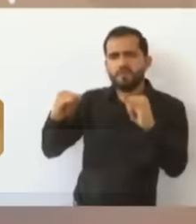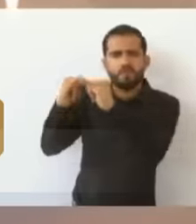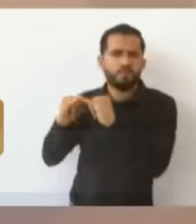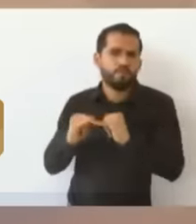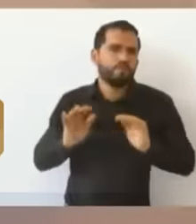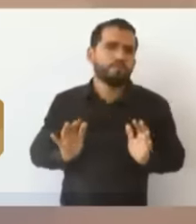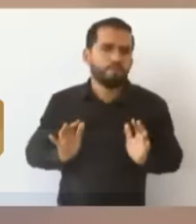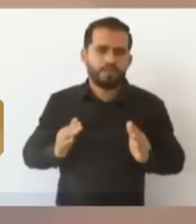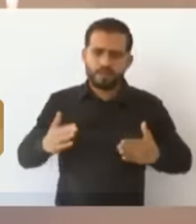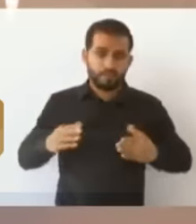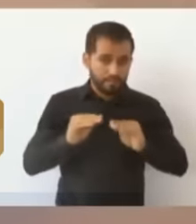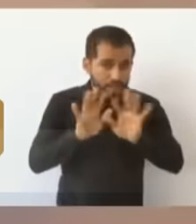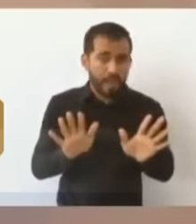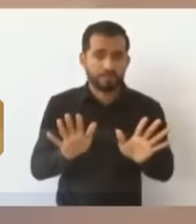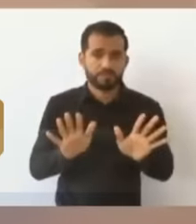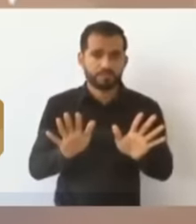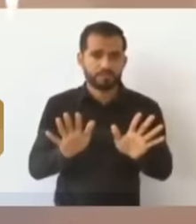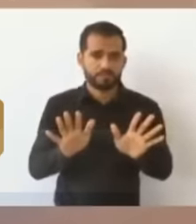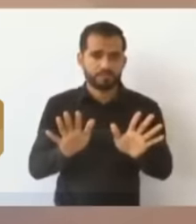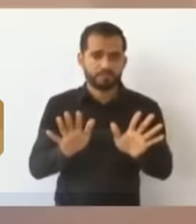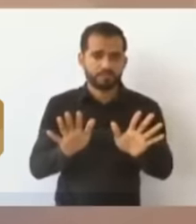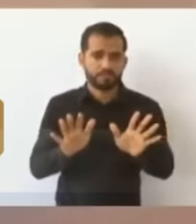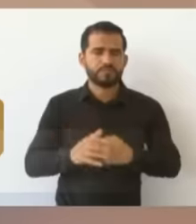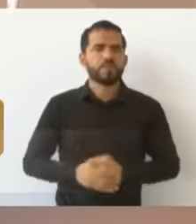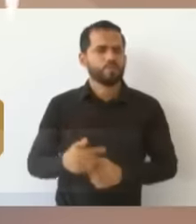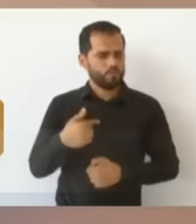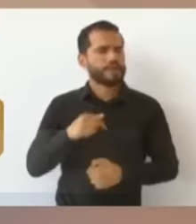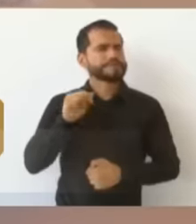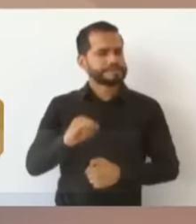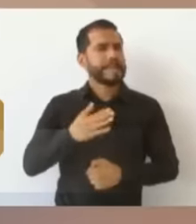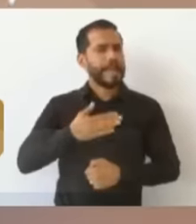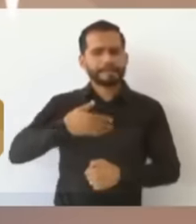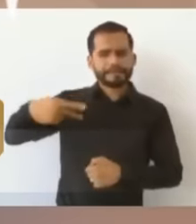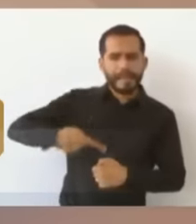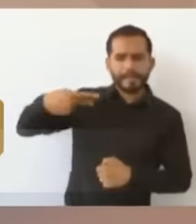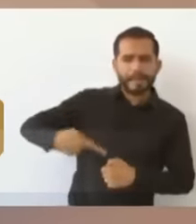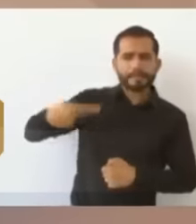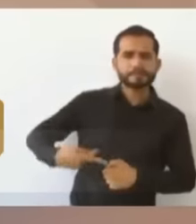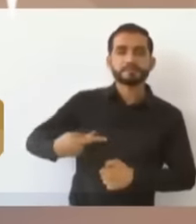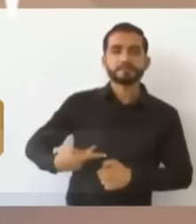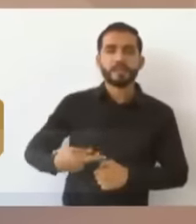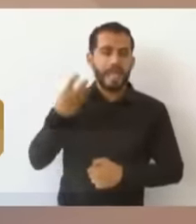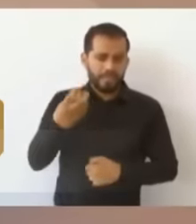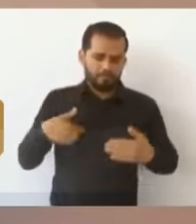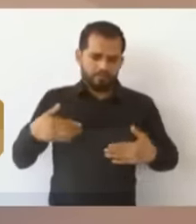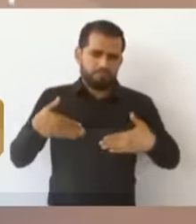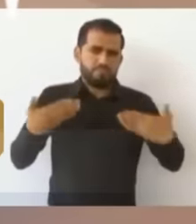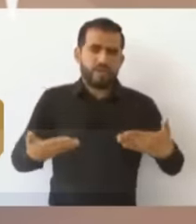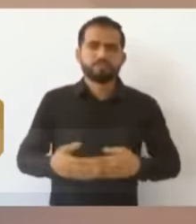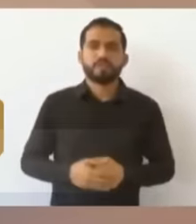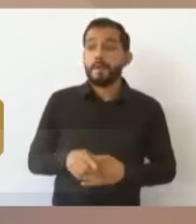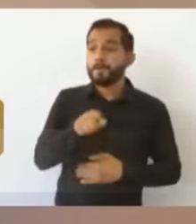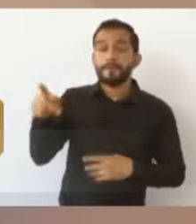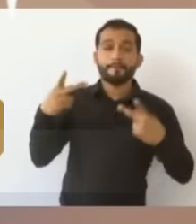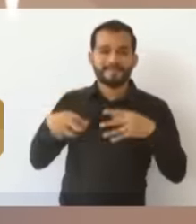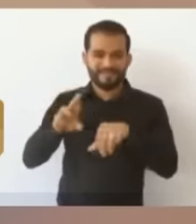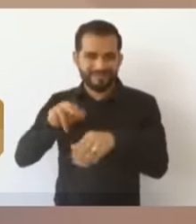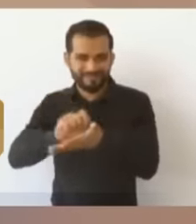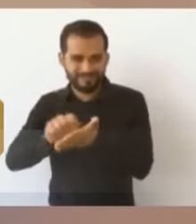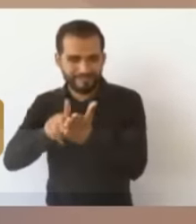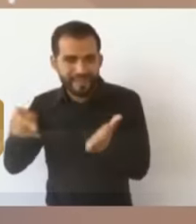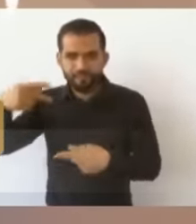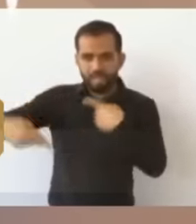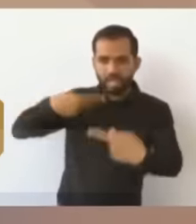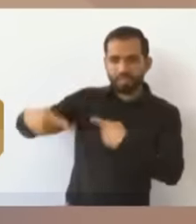Quede claro eso. Tengo la manera. Ya me han preguntado muchos periodistas. Esta es mi declaración. No hay